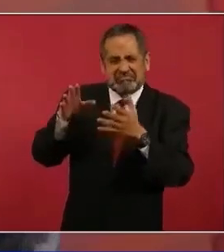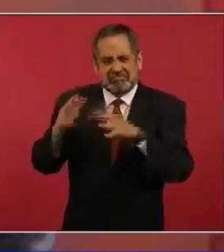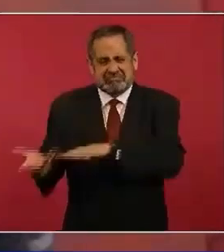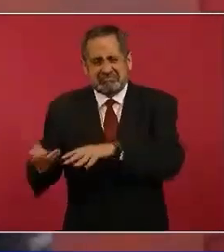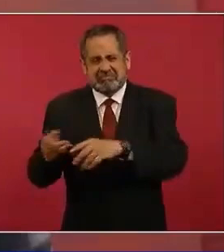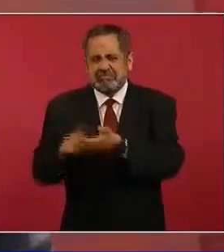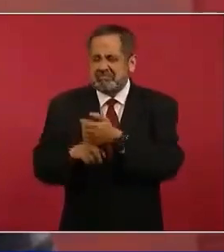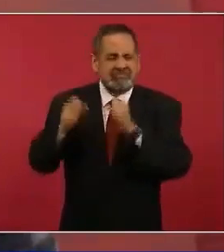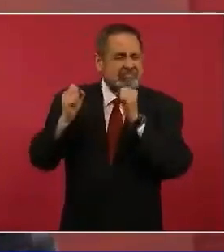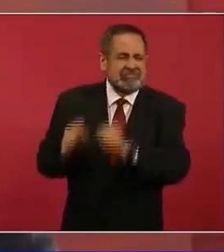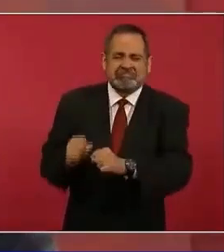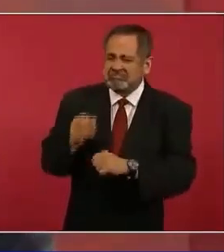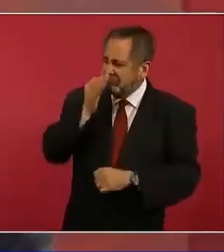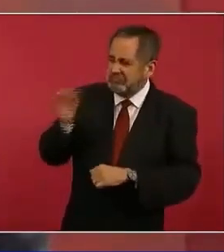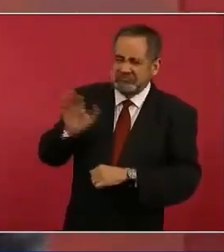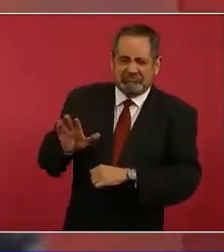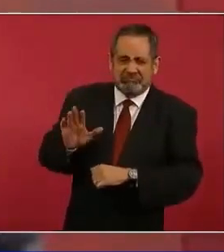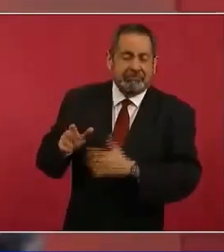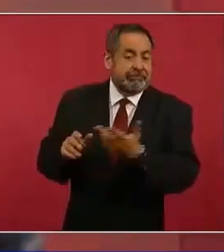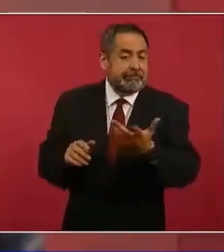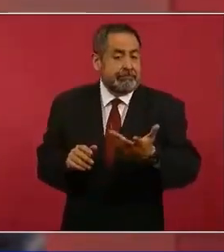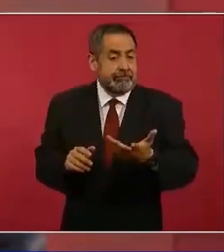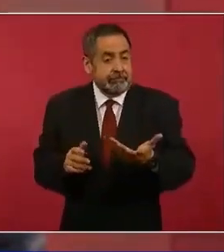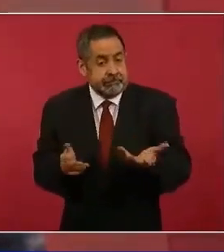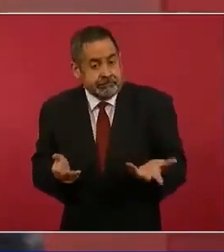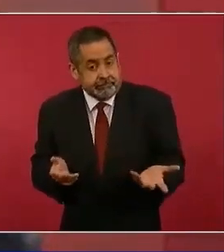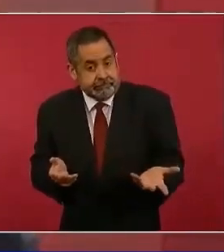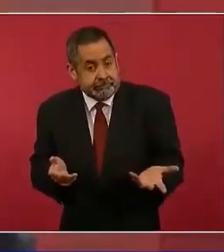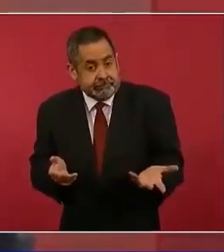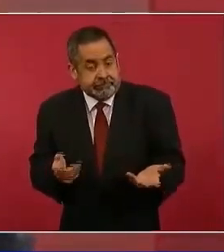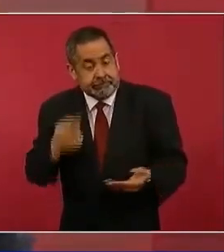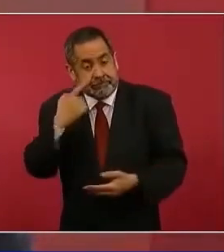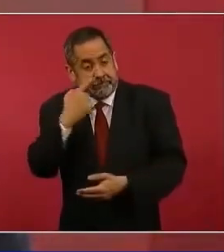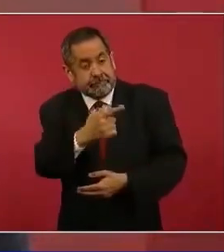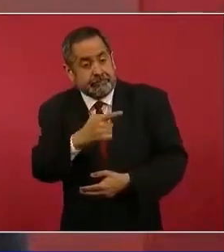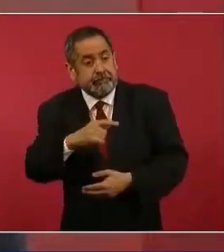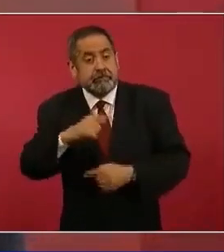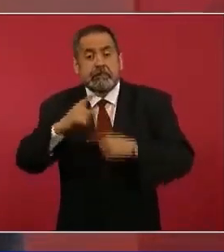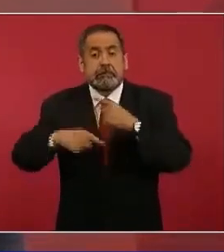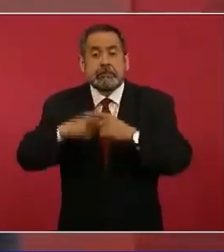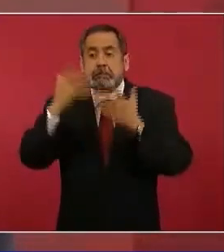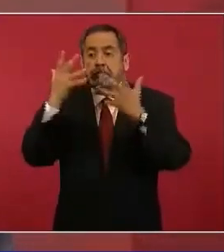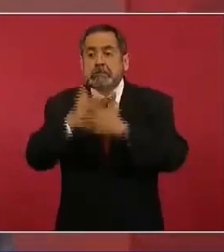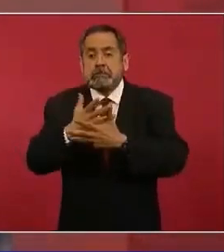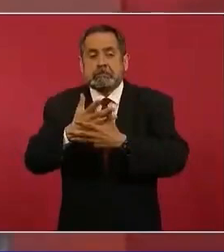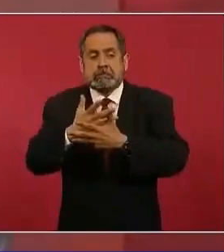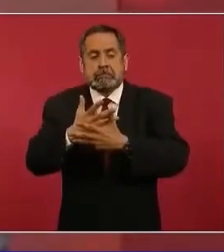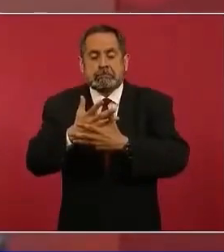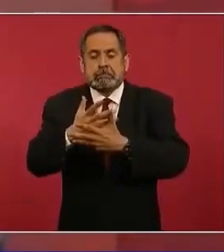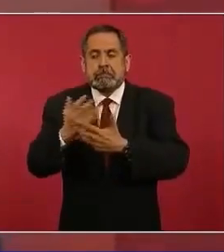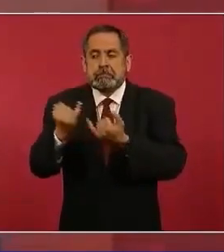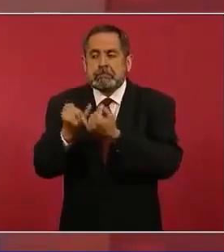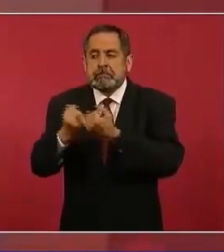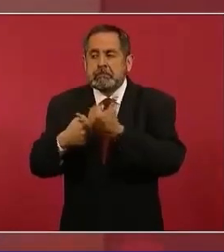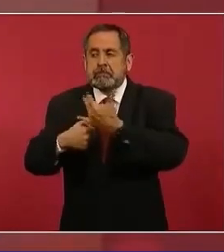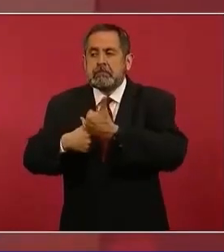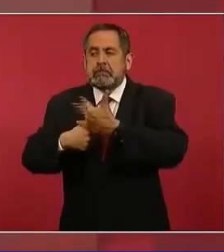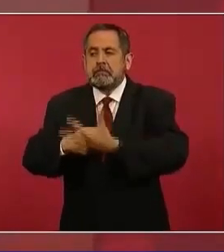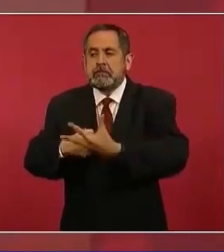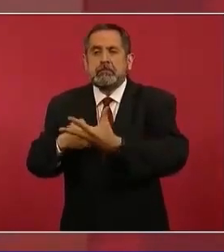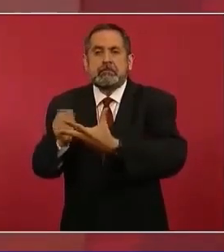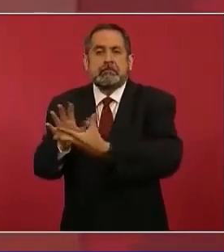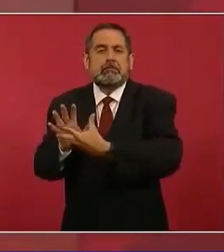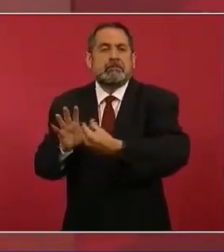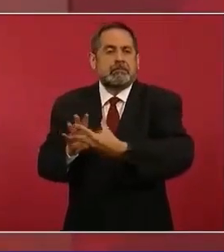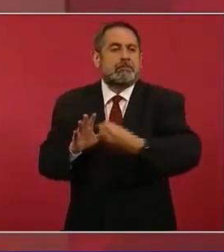y luego pues ahí están, copiaron, y ya en todos lados hay segundos